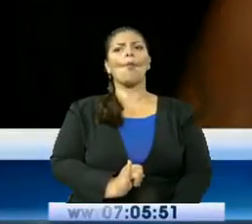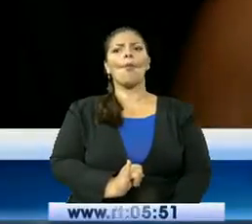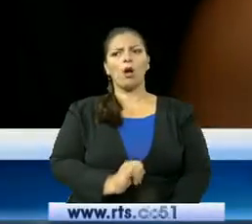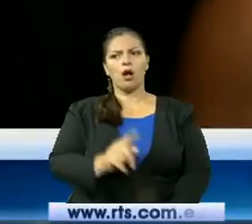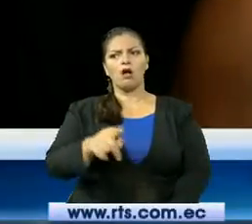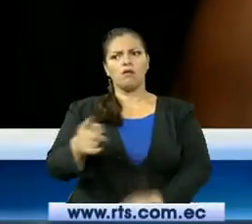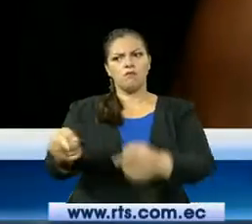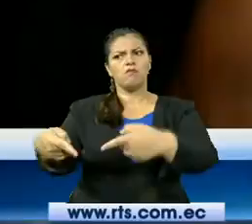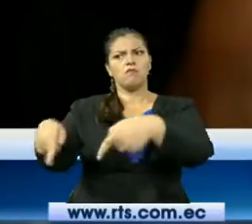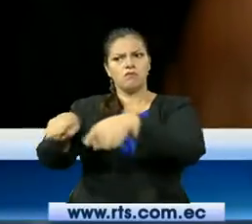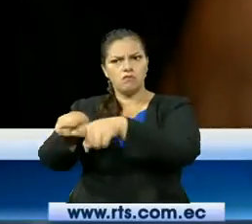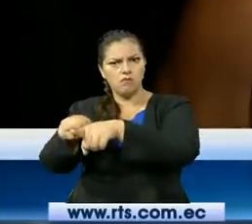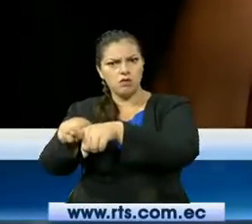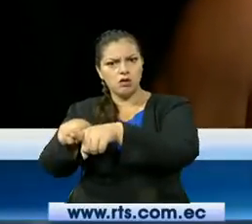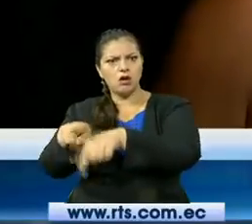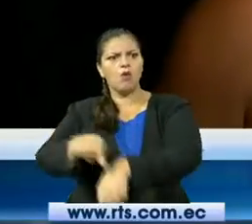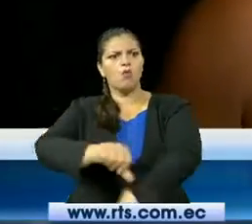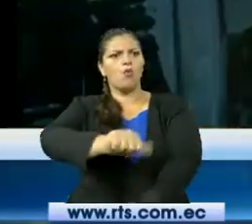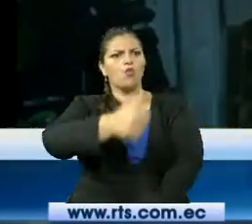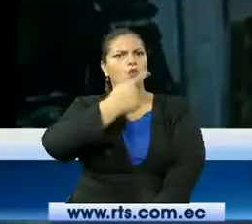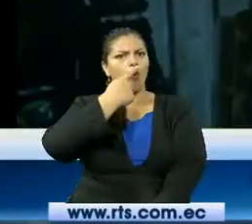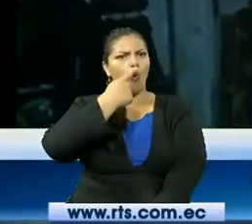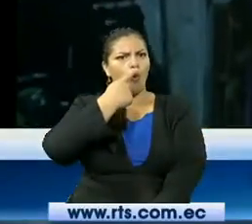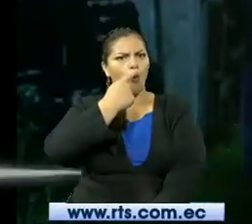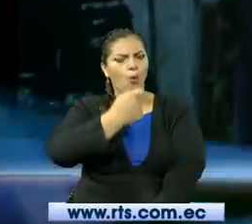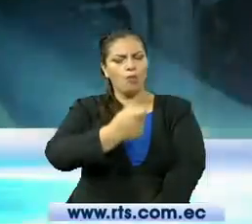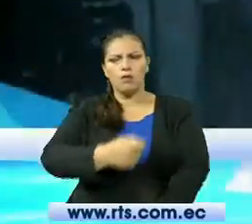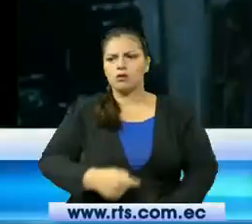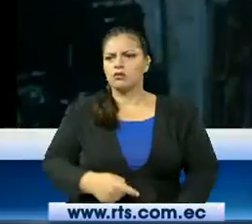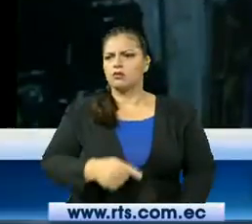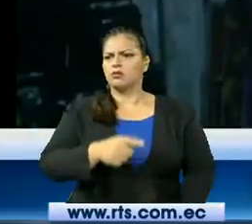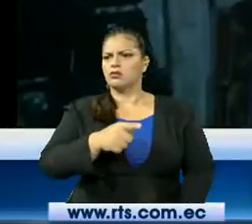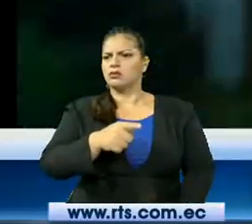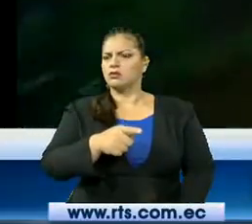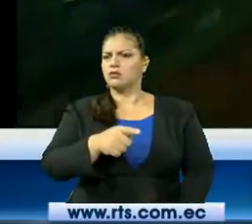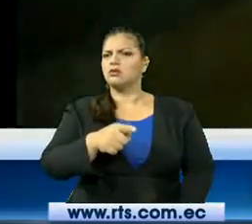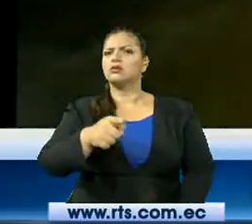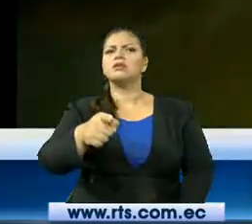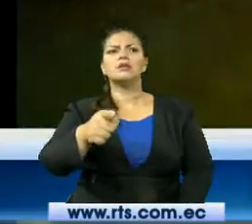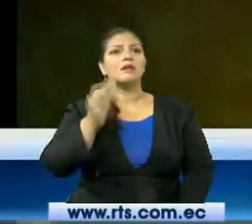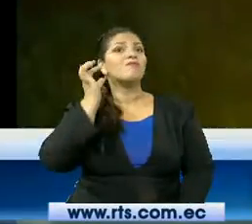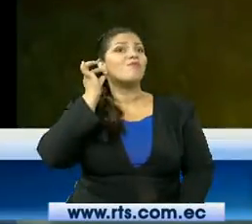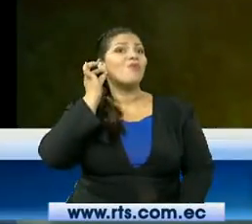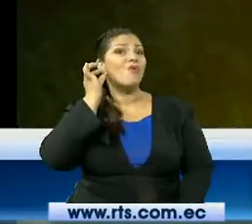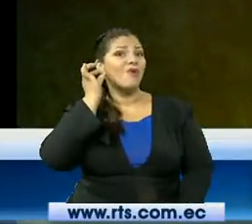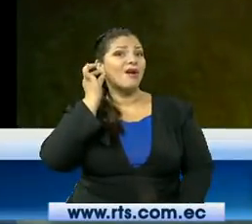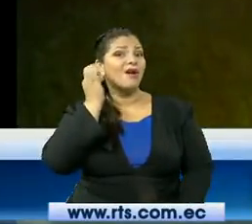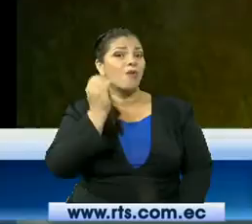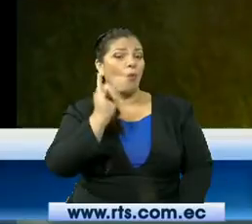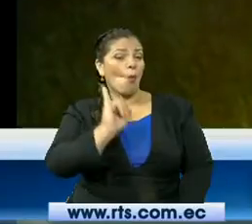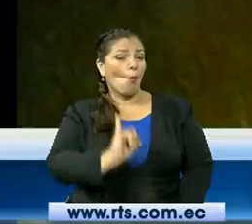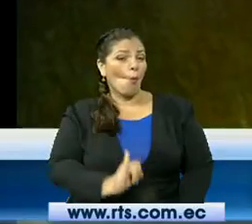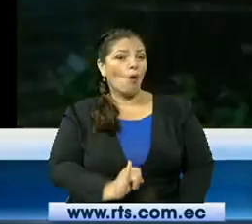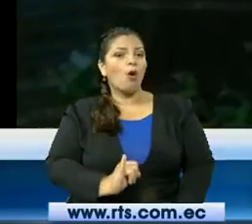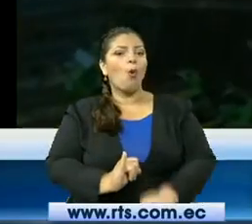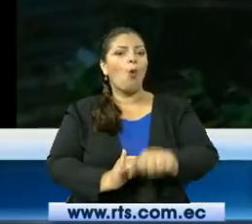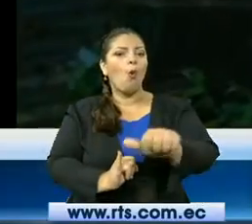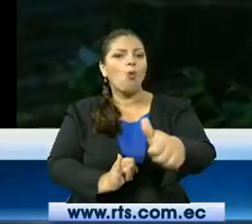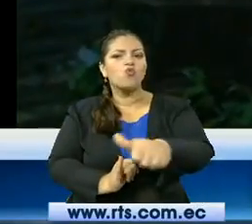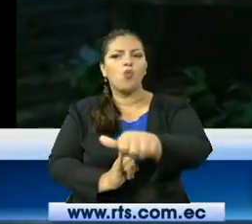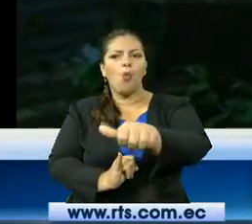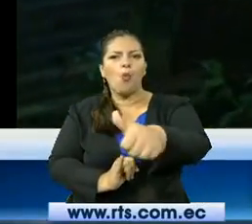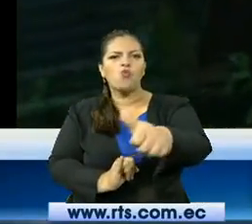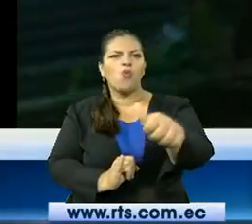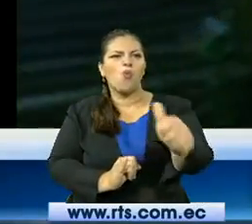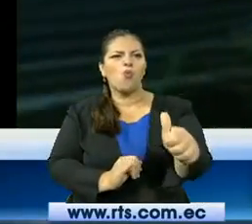ella, pero con otra persona, esta pelada, tenía otros chicos, otras personas que convivía con ellos. No sé cómo procedieron a matarlo a